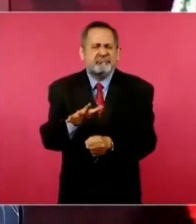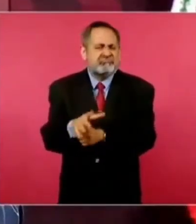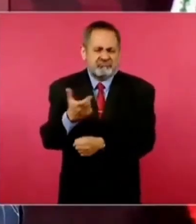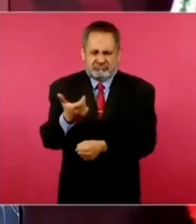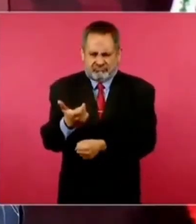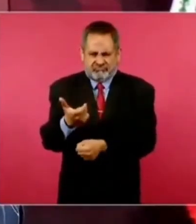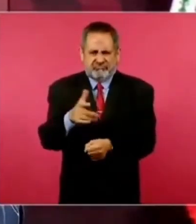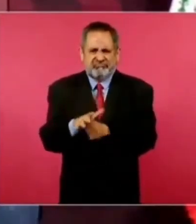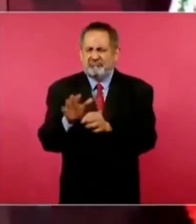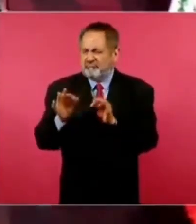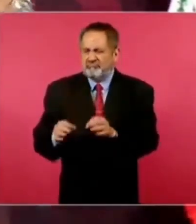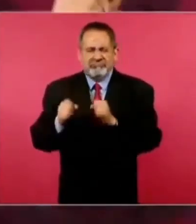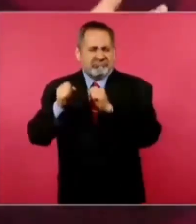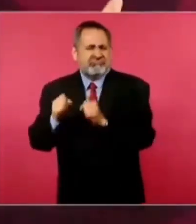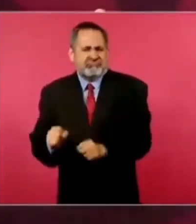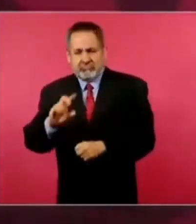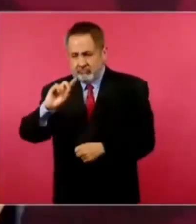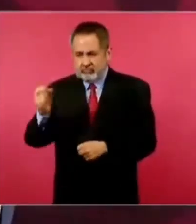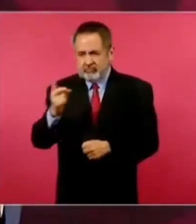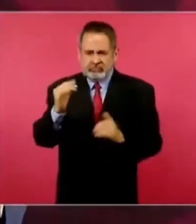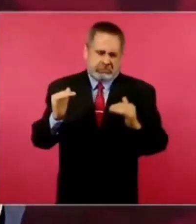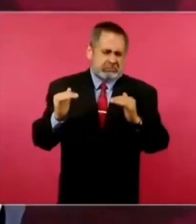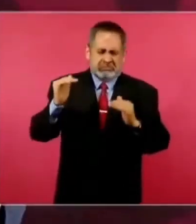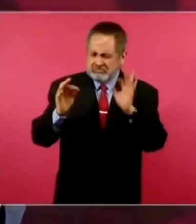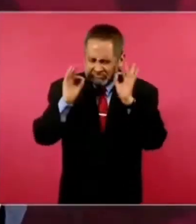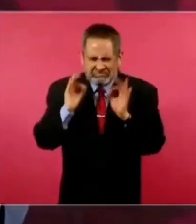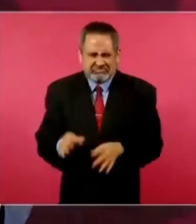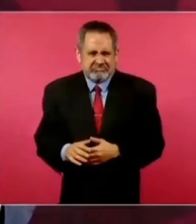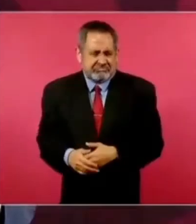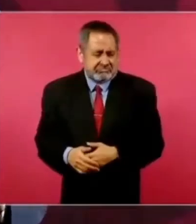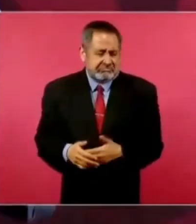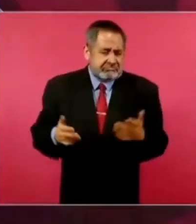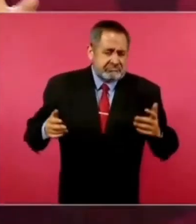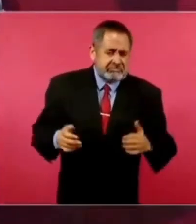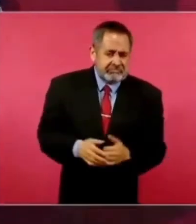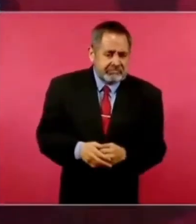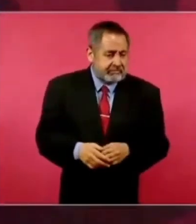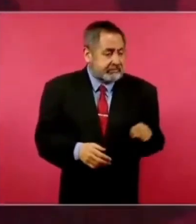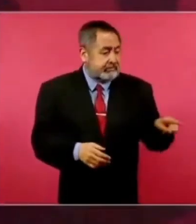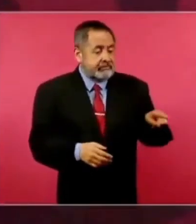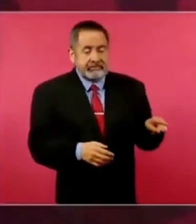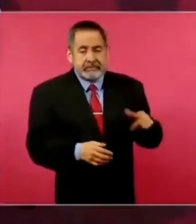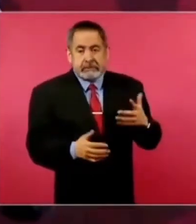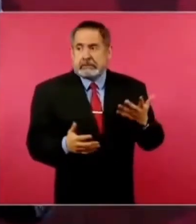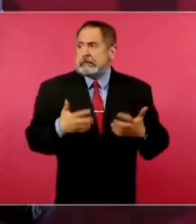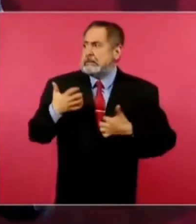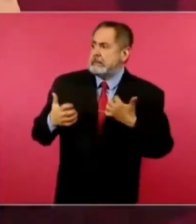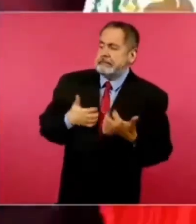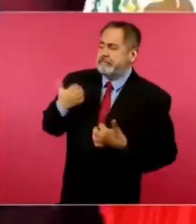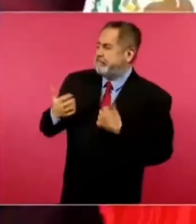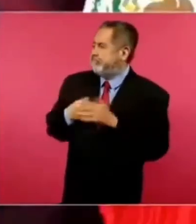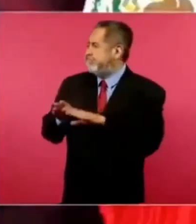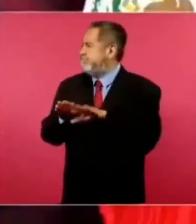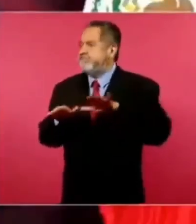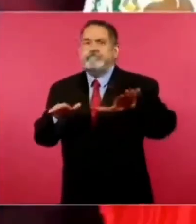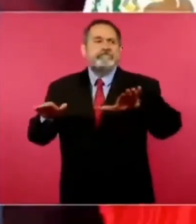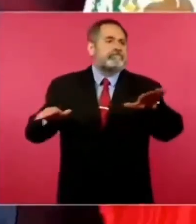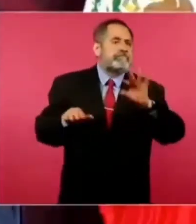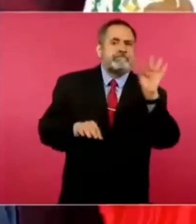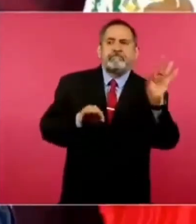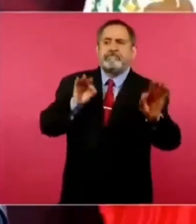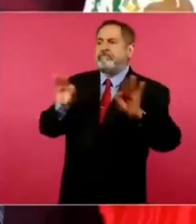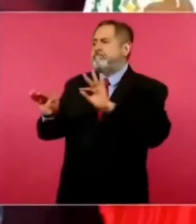afortunadamente Entonces cuánto tiempo les va dura estar